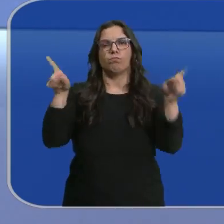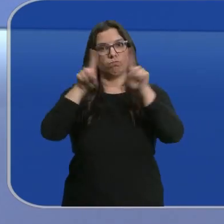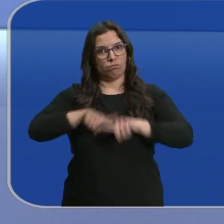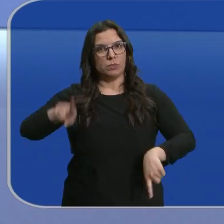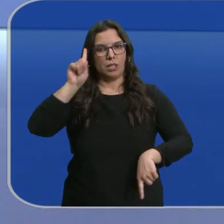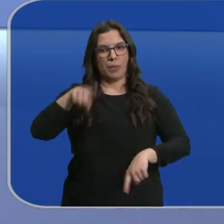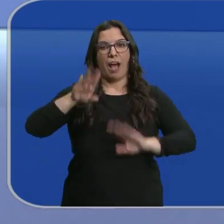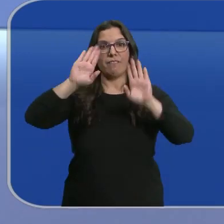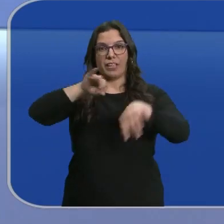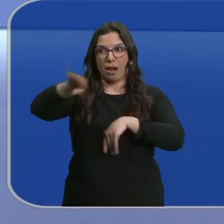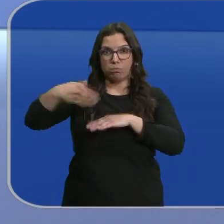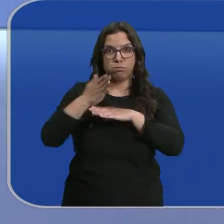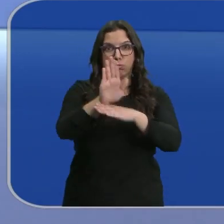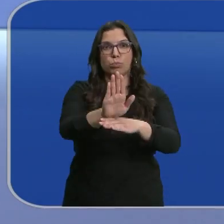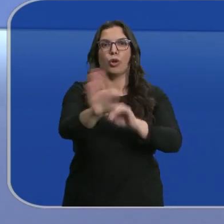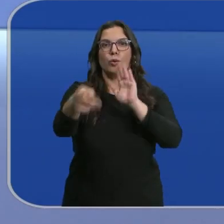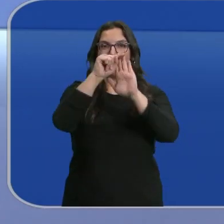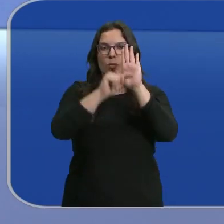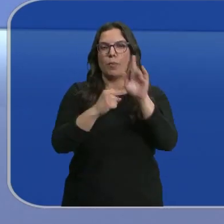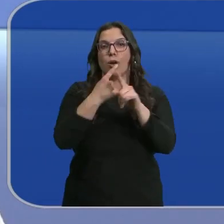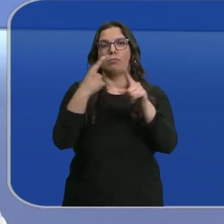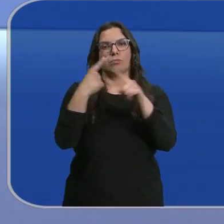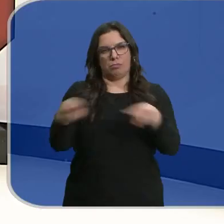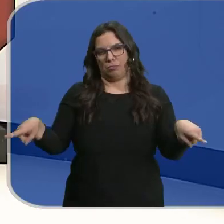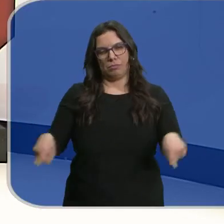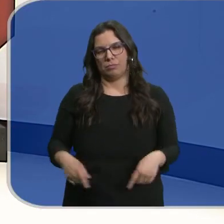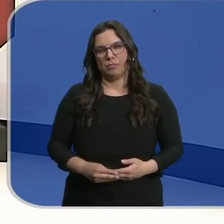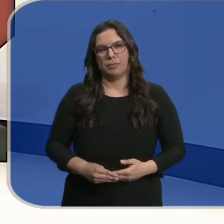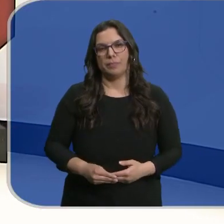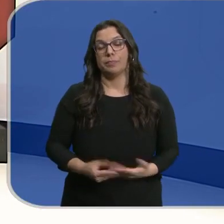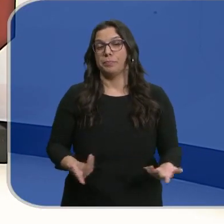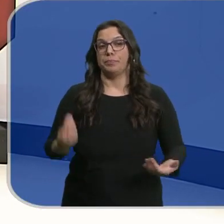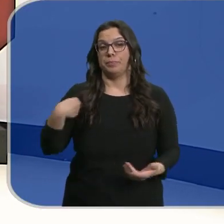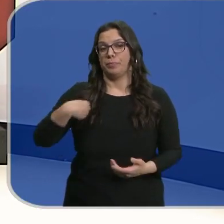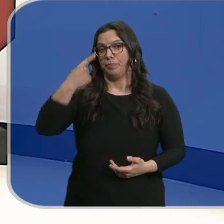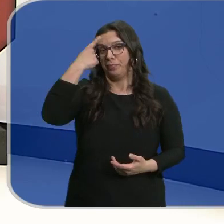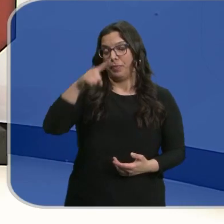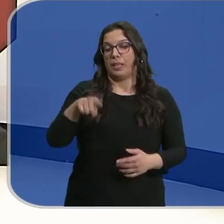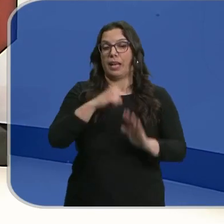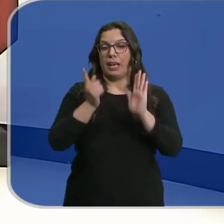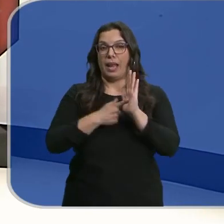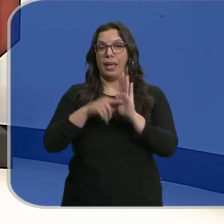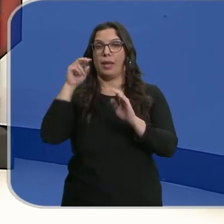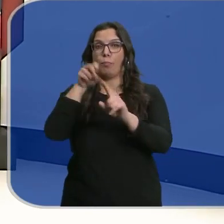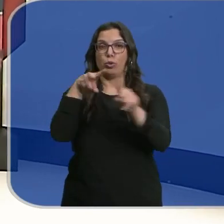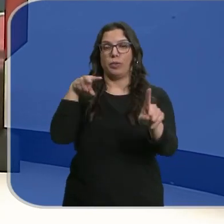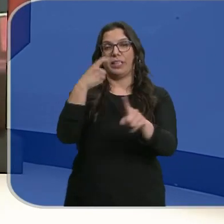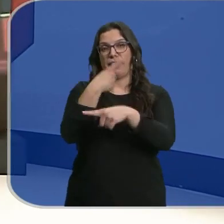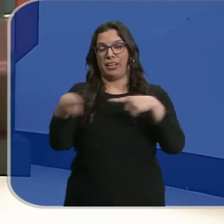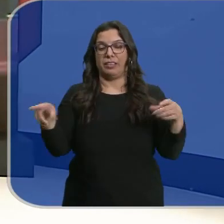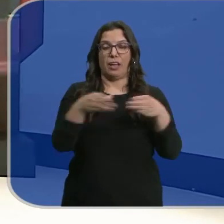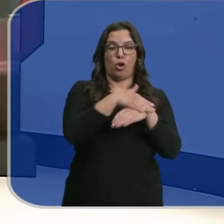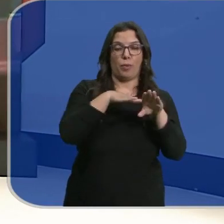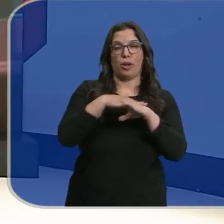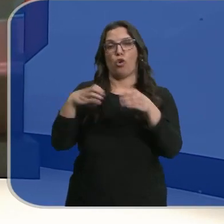discreta hemos conseguido. Y como era de esperar esta ley se ve de dos maneras diferentes desde el Gobierno